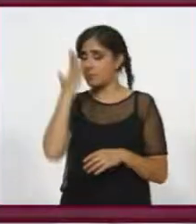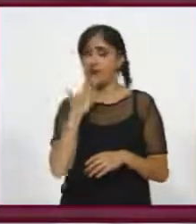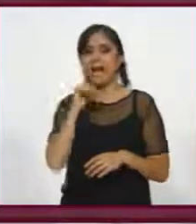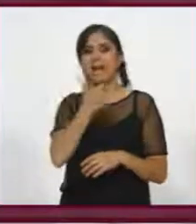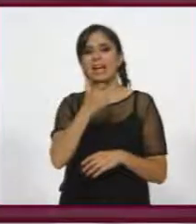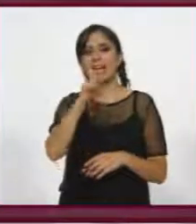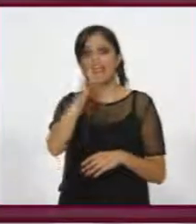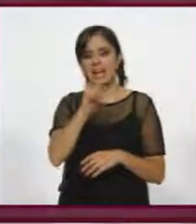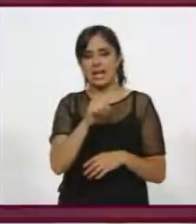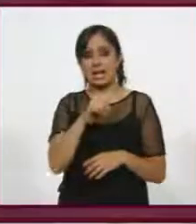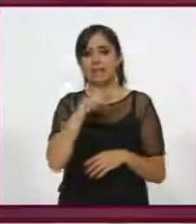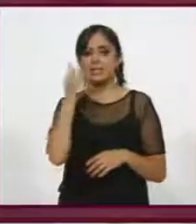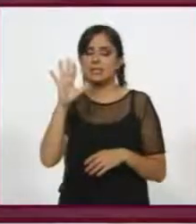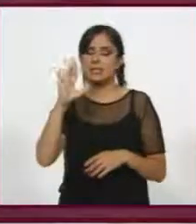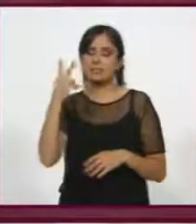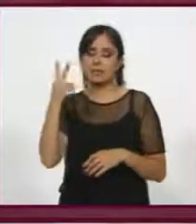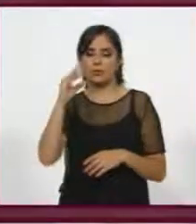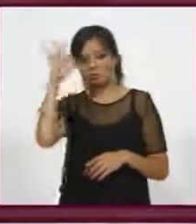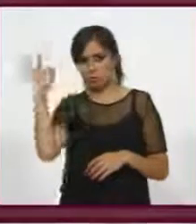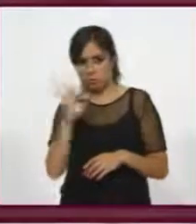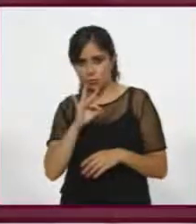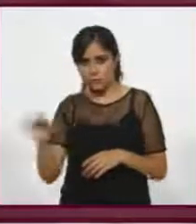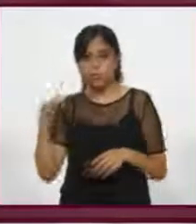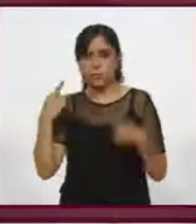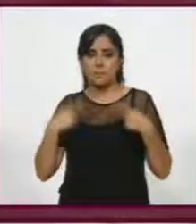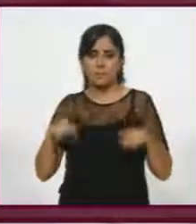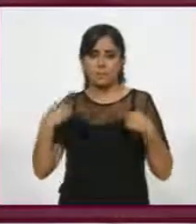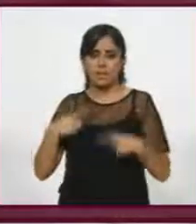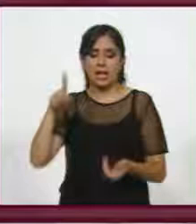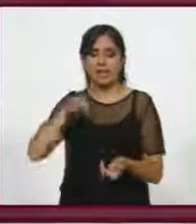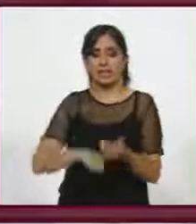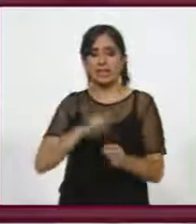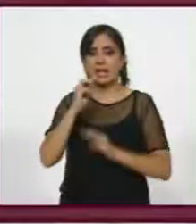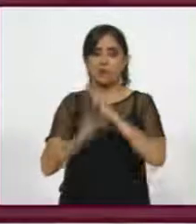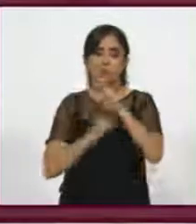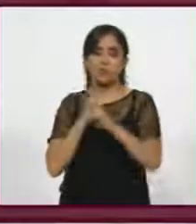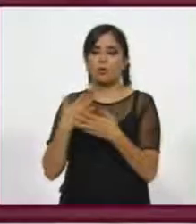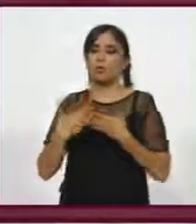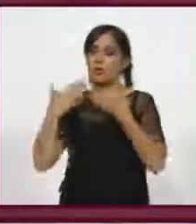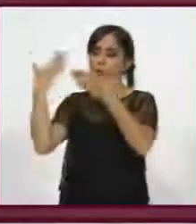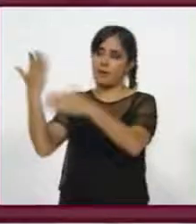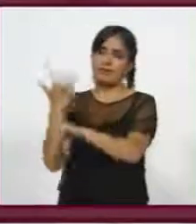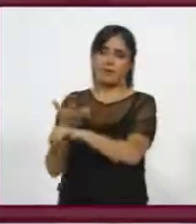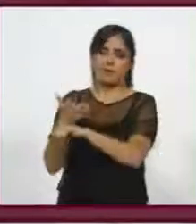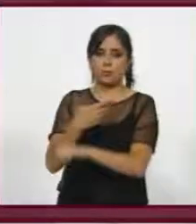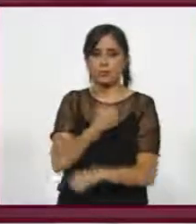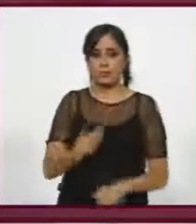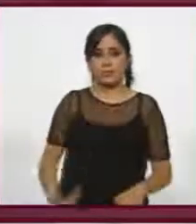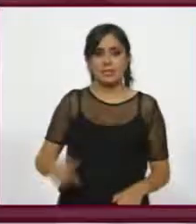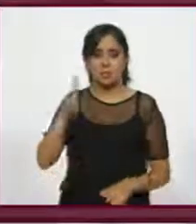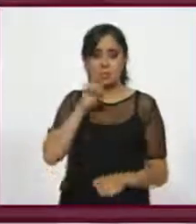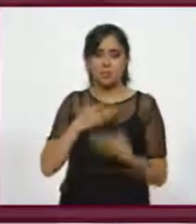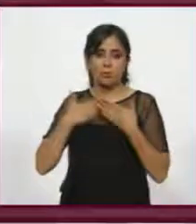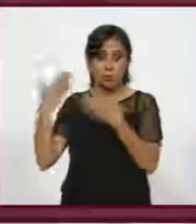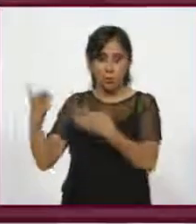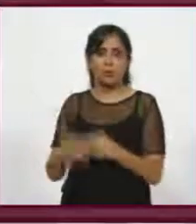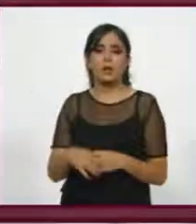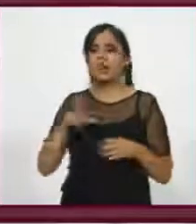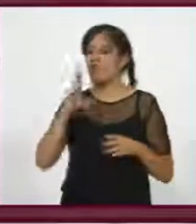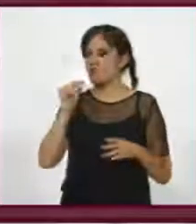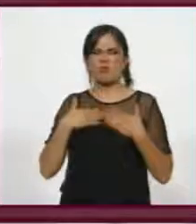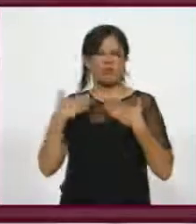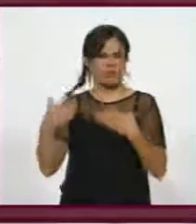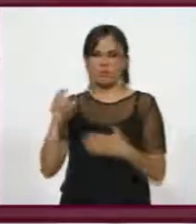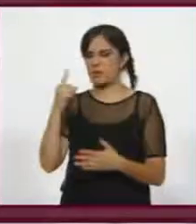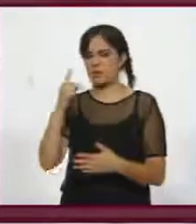Angela Merkel, 52% de la gente en el mundo tiene confianza en ello, y desconfianza